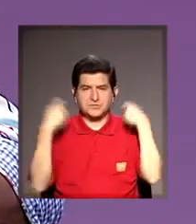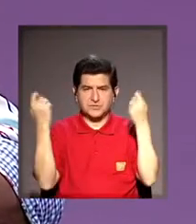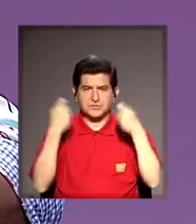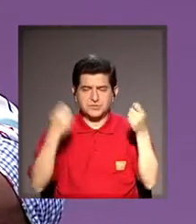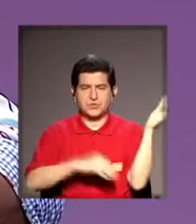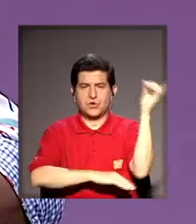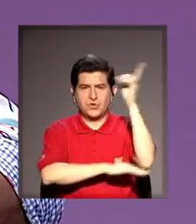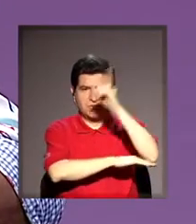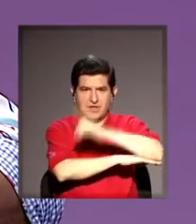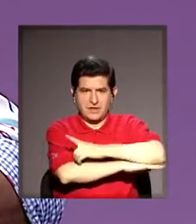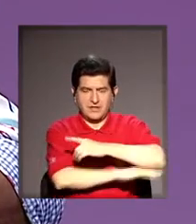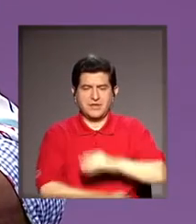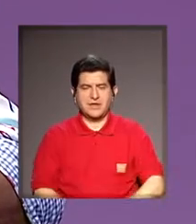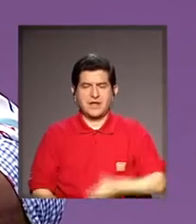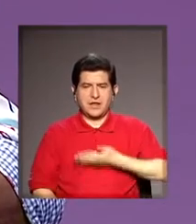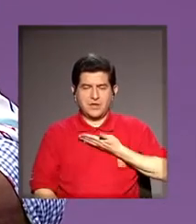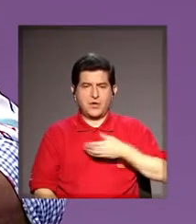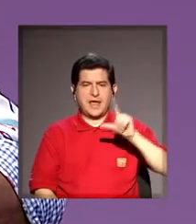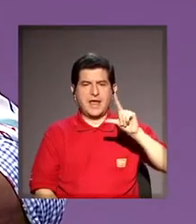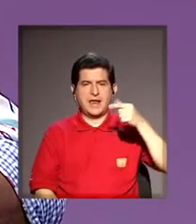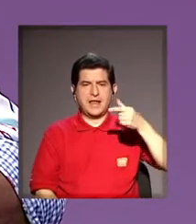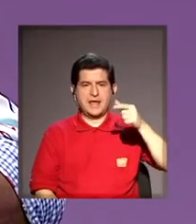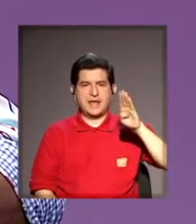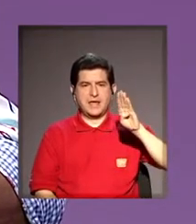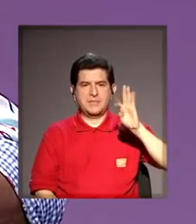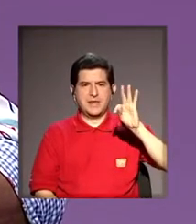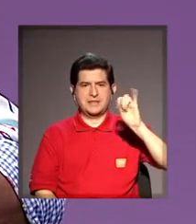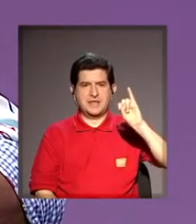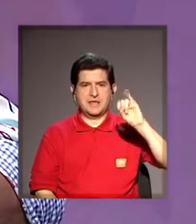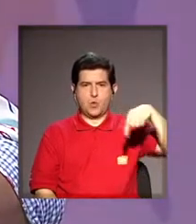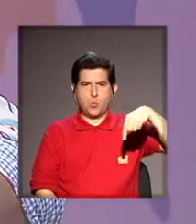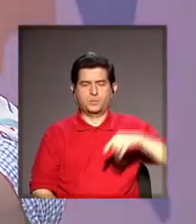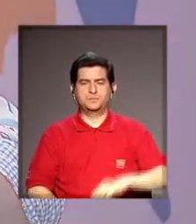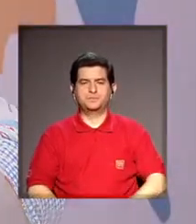del día del orgullo el helvético